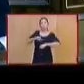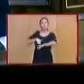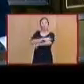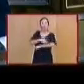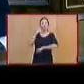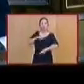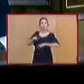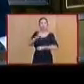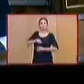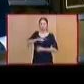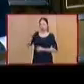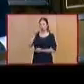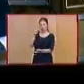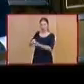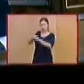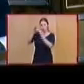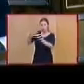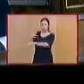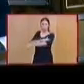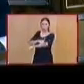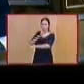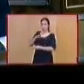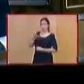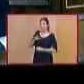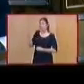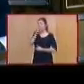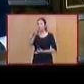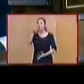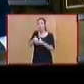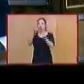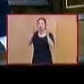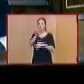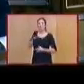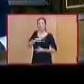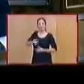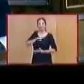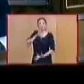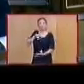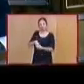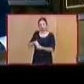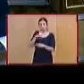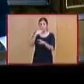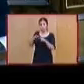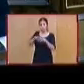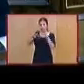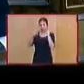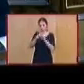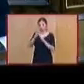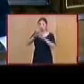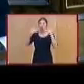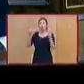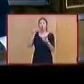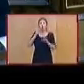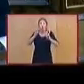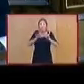exigir a su gobierno que Canarias sea asunto de Estado, que las políticas se puedan adaptar a la España ultraperiférica y no